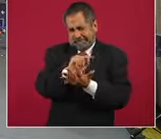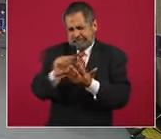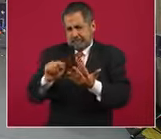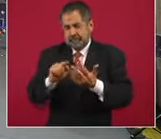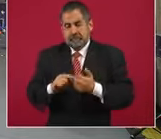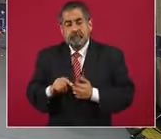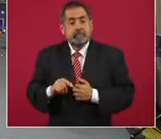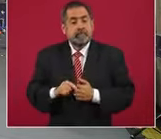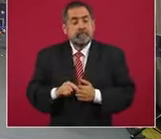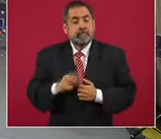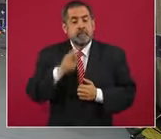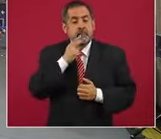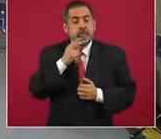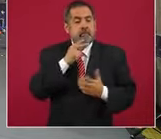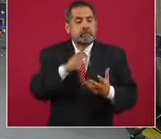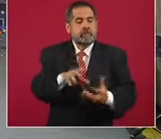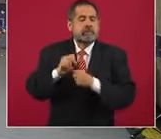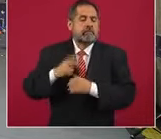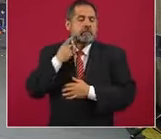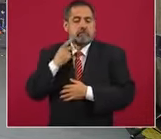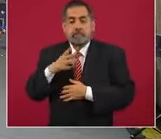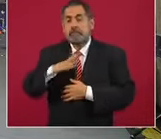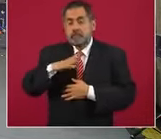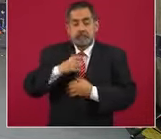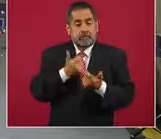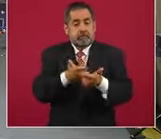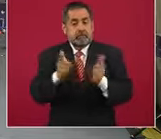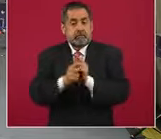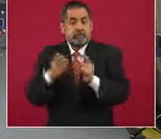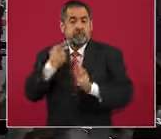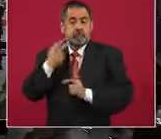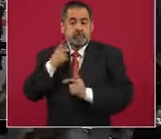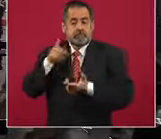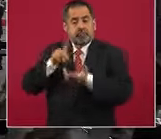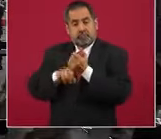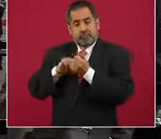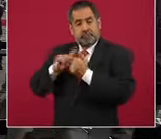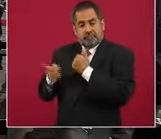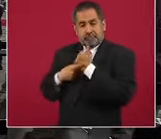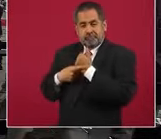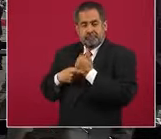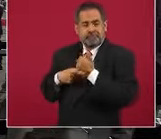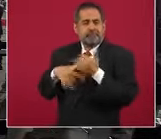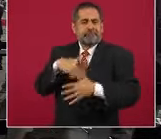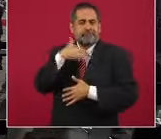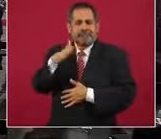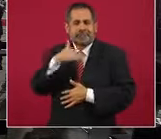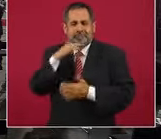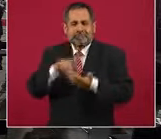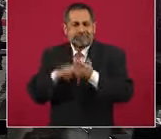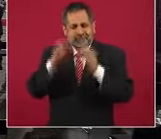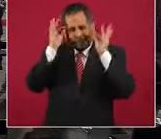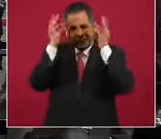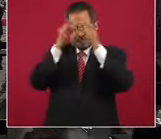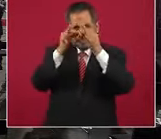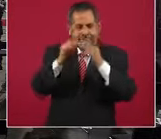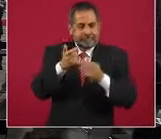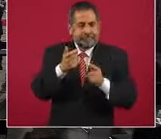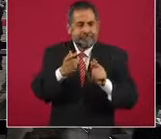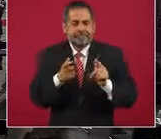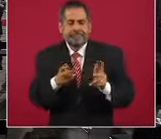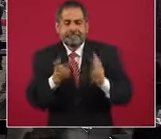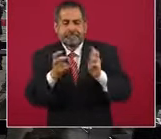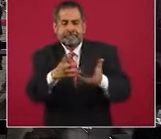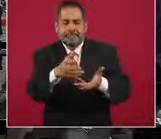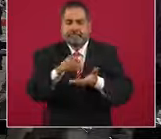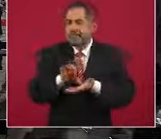es usado con fines políticos, es decir, hay grupos políticos detrás de la corrupción en aduanas que utilizan este dinero para